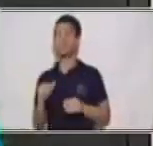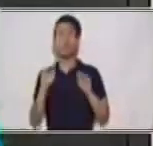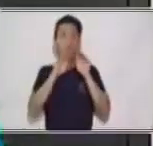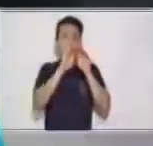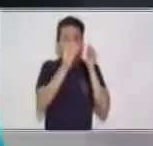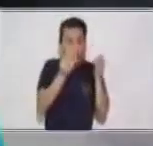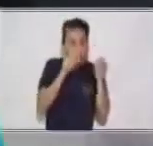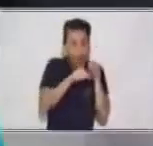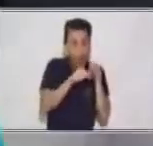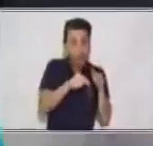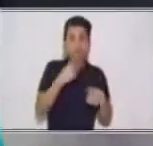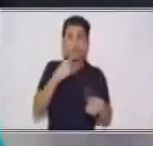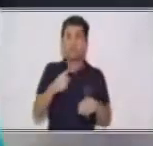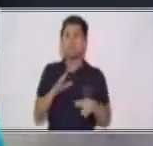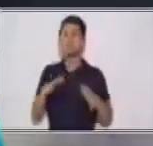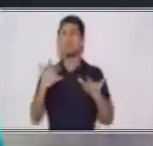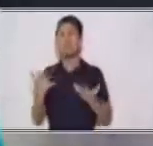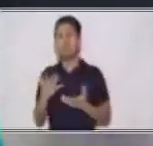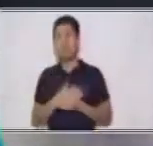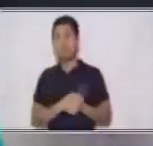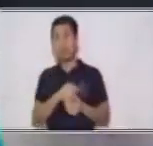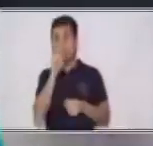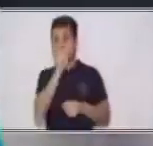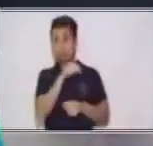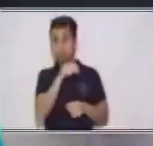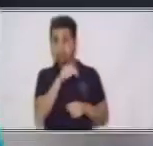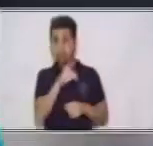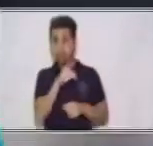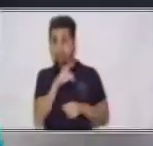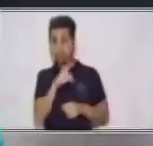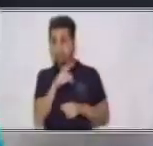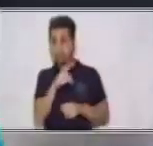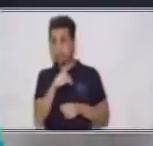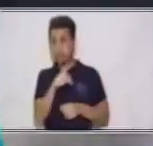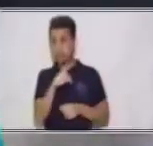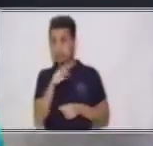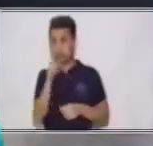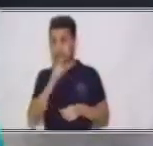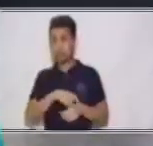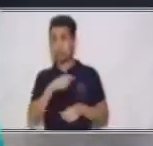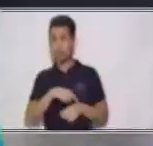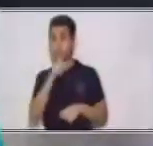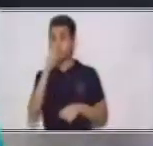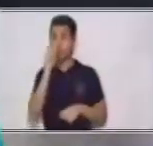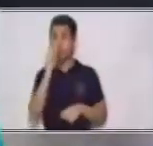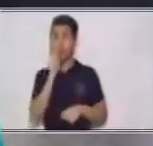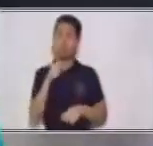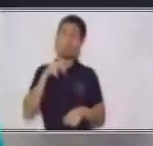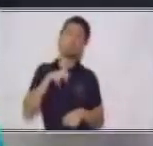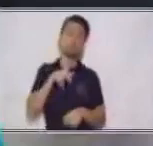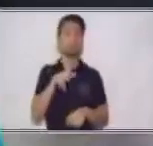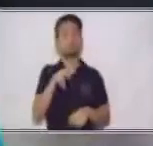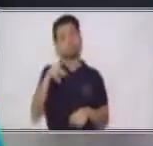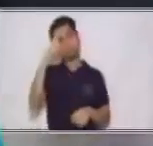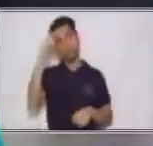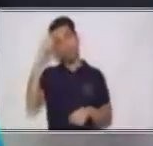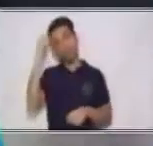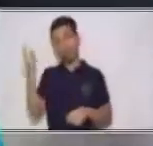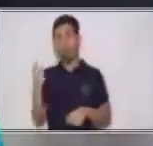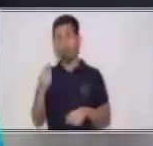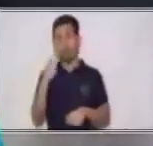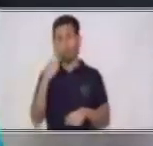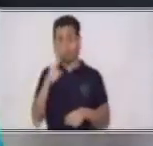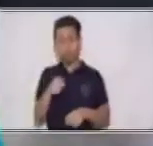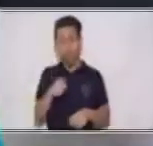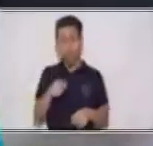Andamirá? Cuenta la leyenda de que en esta ocasión un hombre iba hacia su trabajo y se encontró un